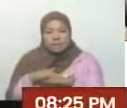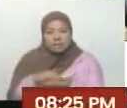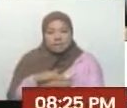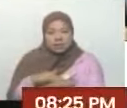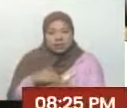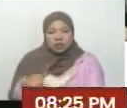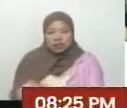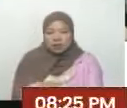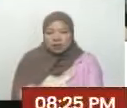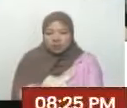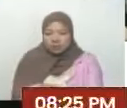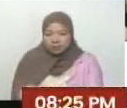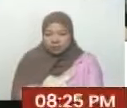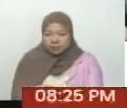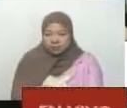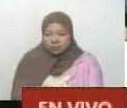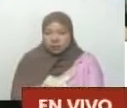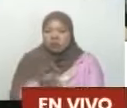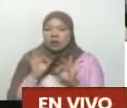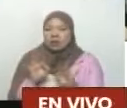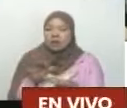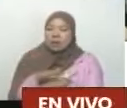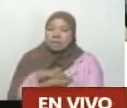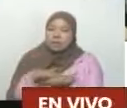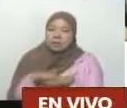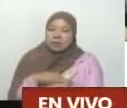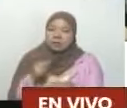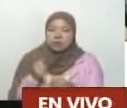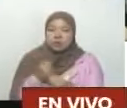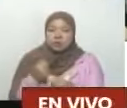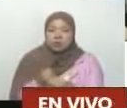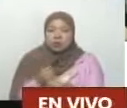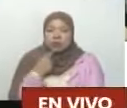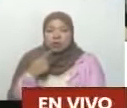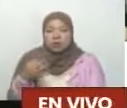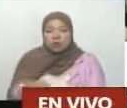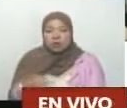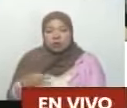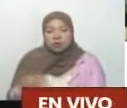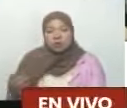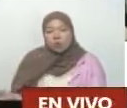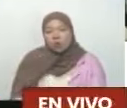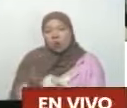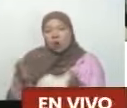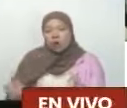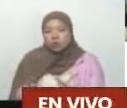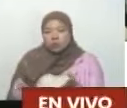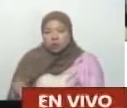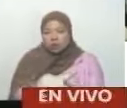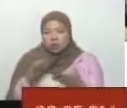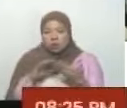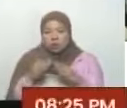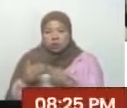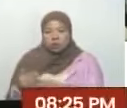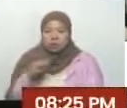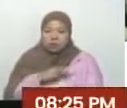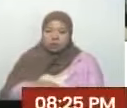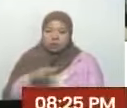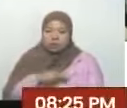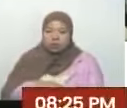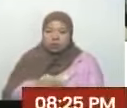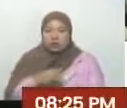calle. Este ministerio que tiene que nacer con la impronta como ministerio del